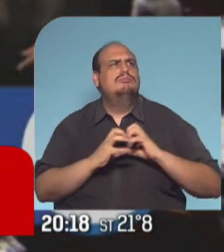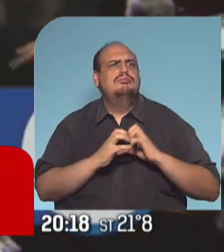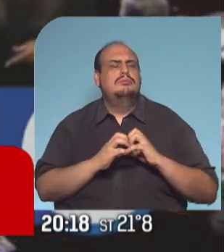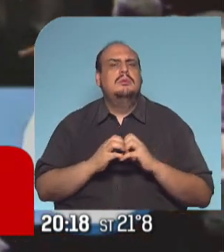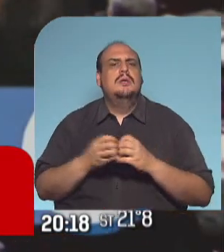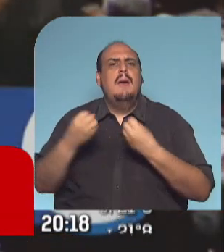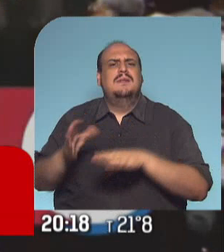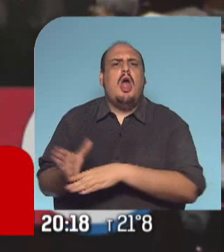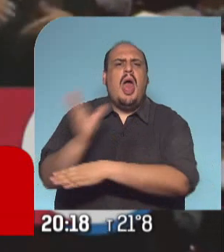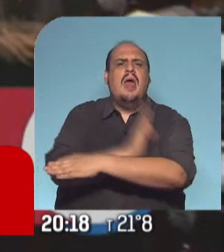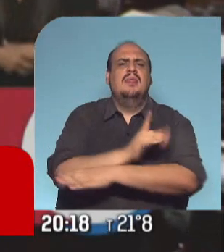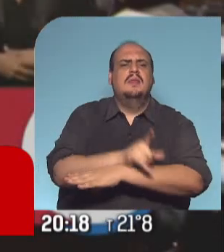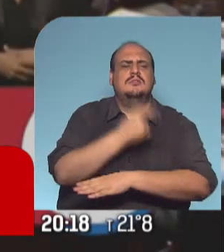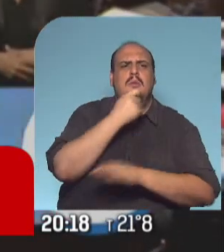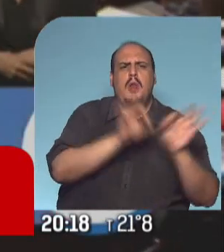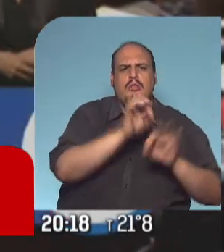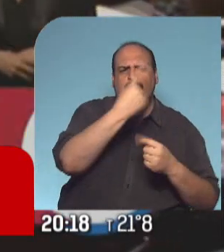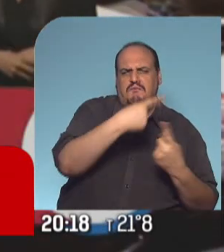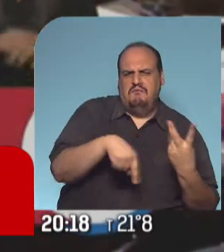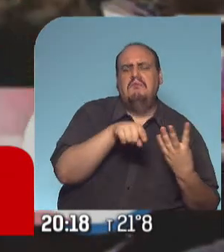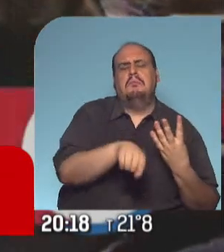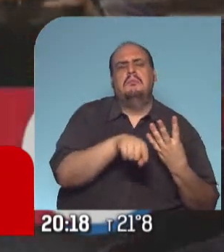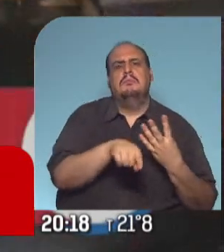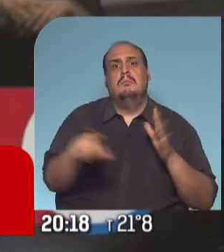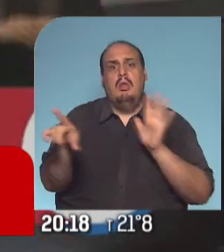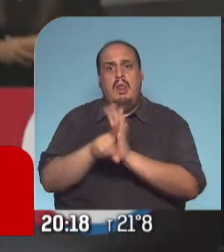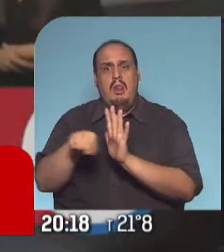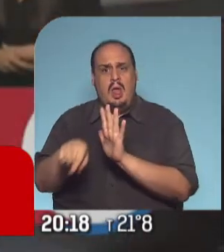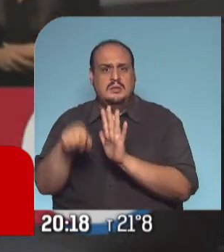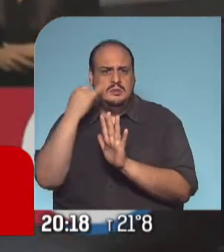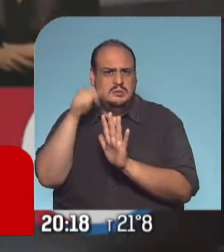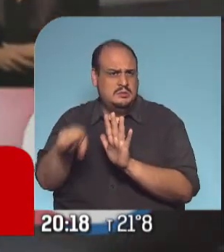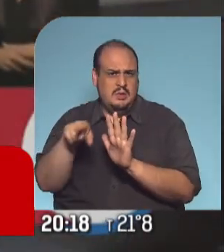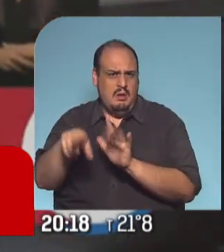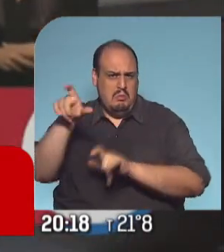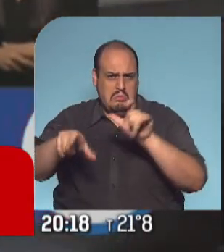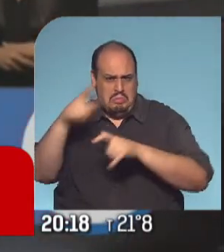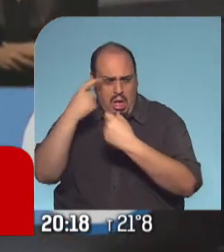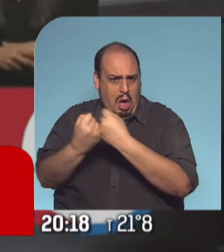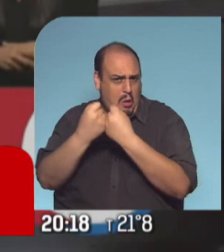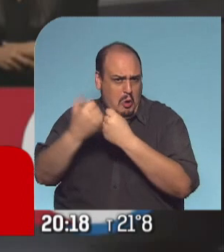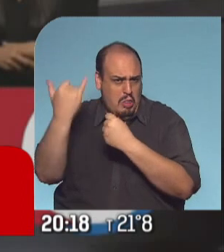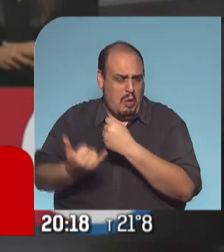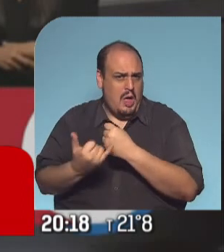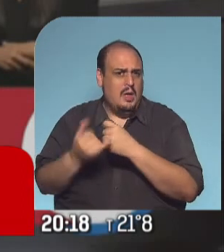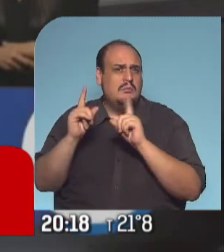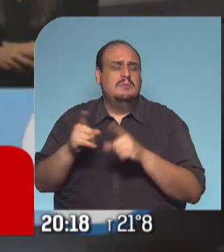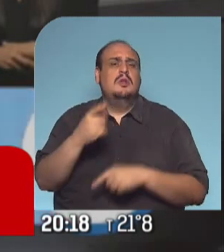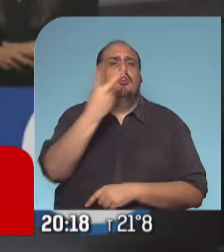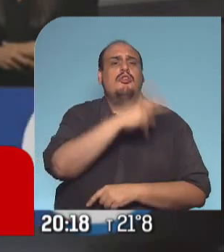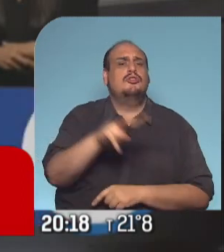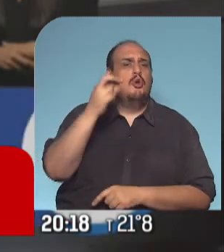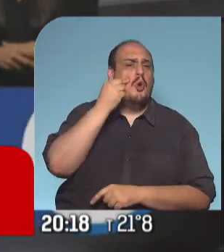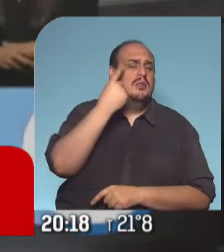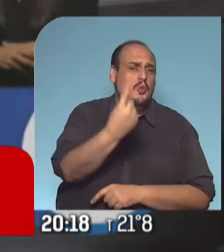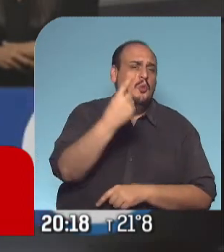antes discutiendo otros proyectos en una ley que tenía absoluto pleno consenso. De hecho salió, ahí lo decían, con 241